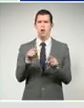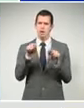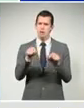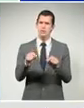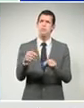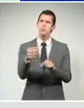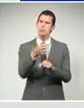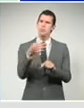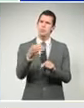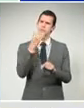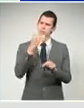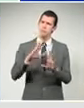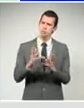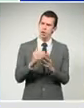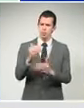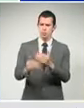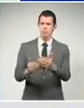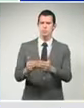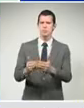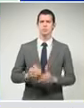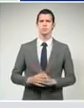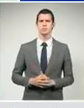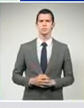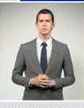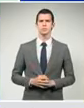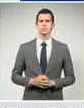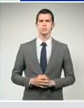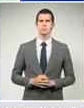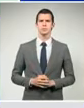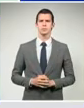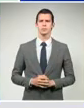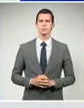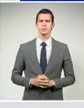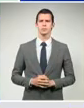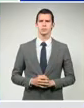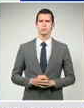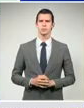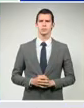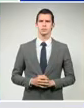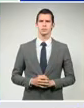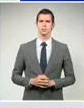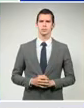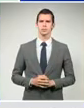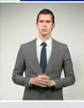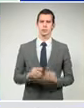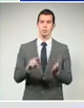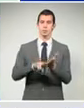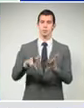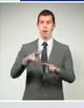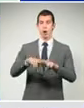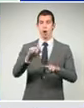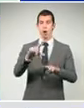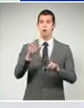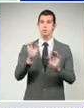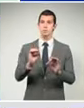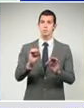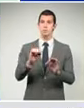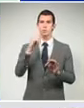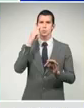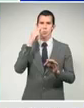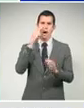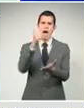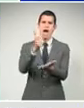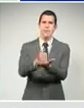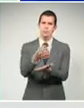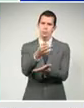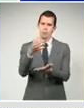no son comparables a lo que presentó en semanas anteriores. Holguín el mayor número, 5, Jibara